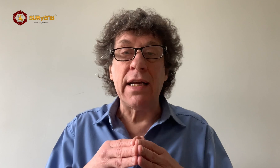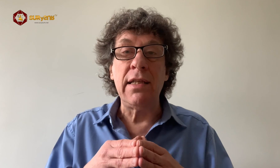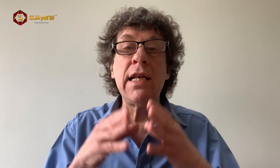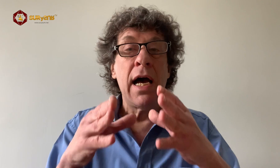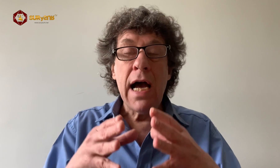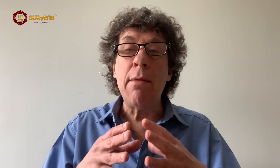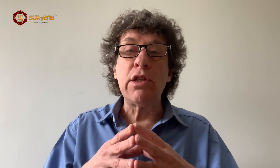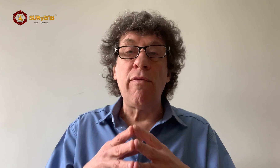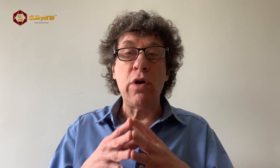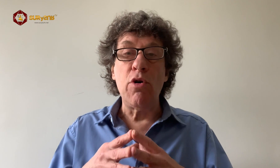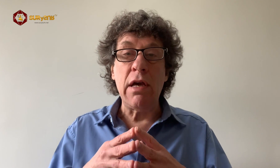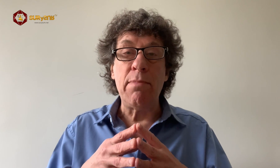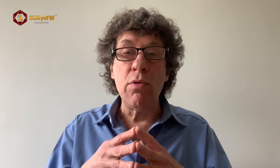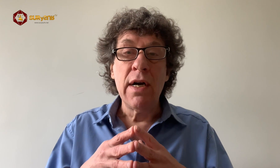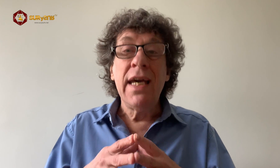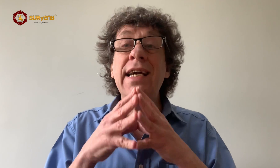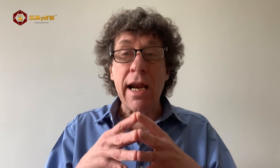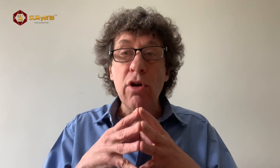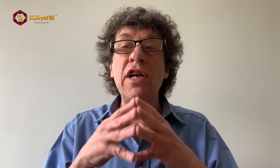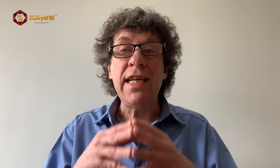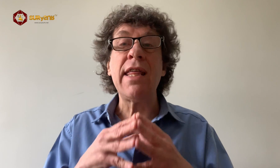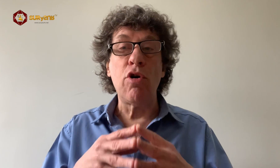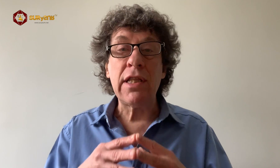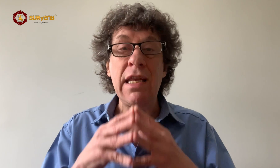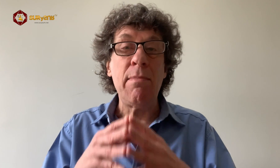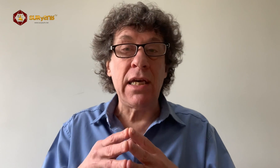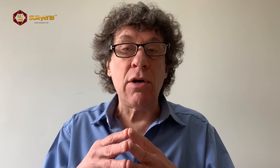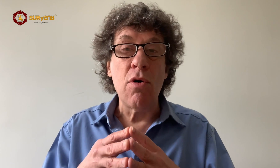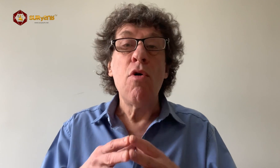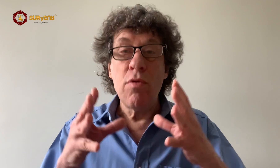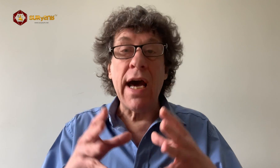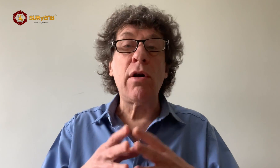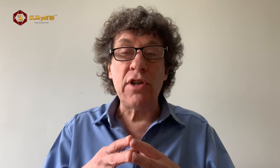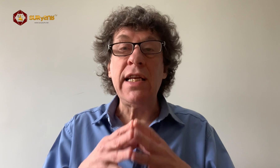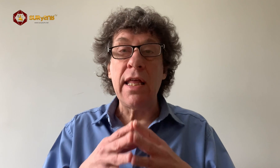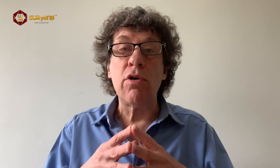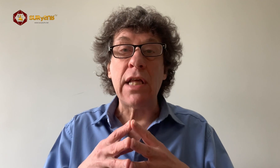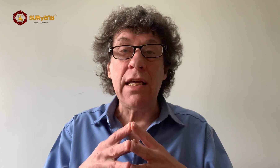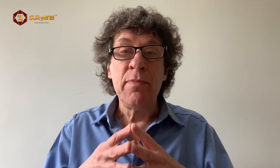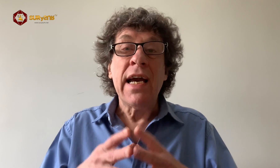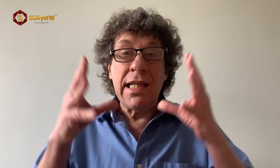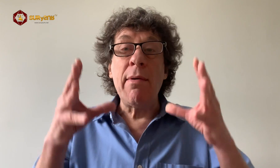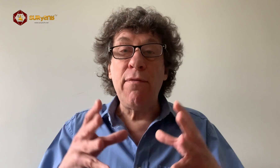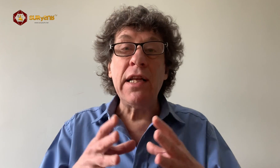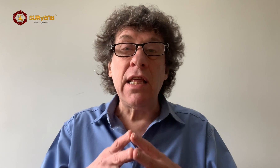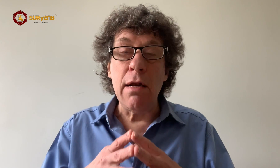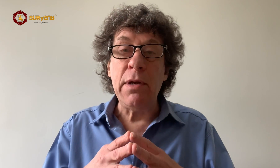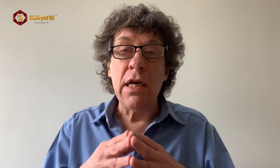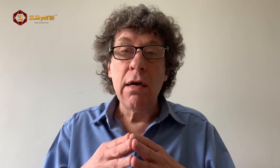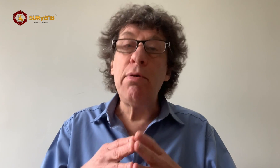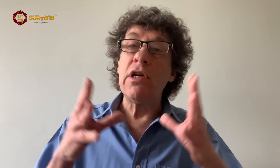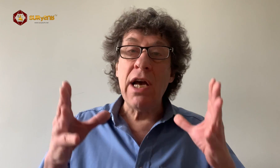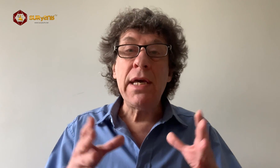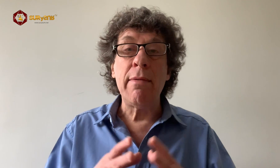en la Argentina, Alberto Fujimori en Perú y Carlos Salinas de Gortari en México. Un Carlos Salinas de Gortari que estaba al frente del